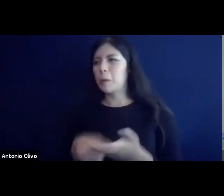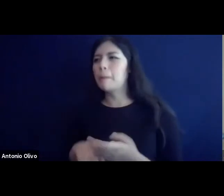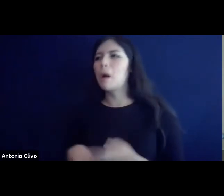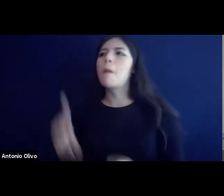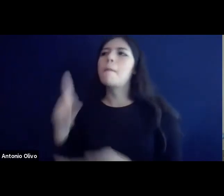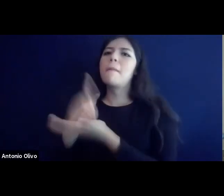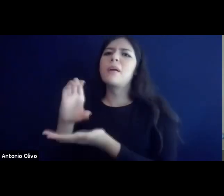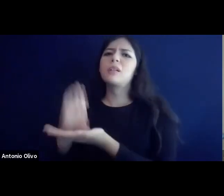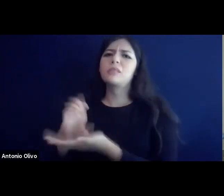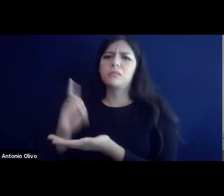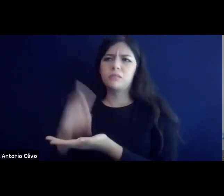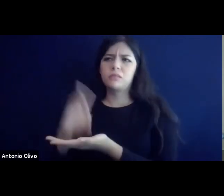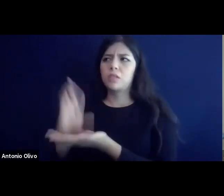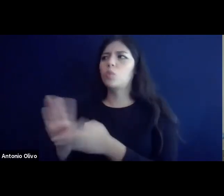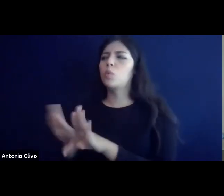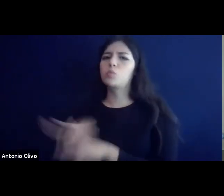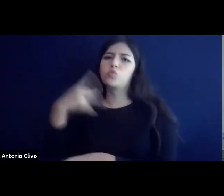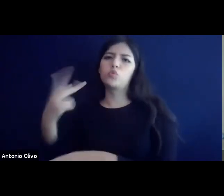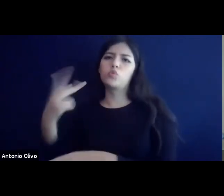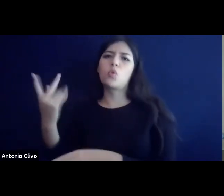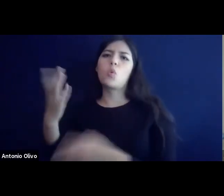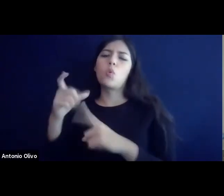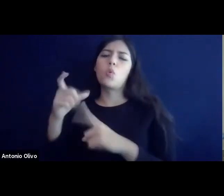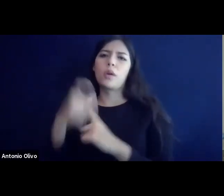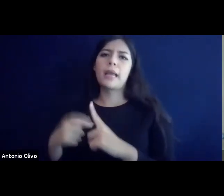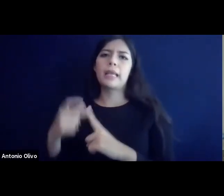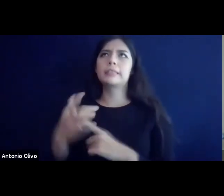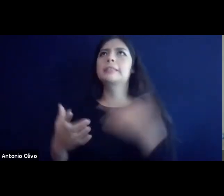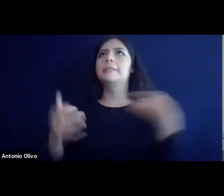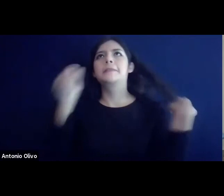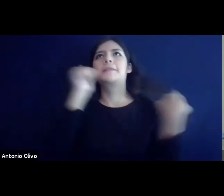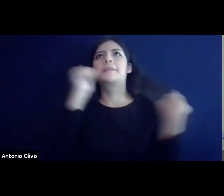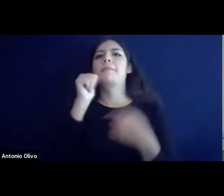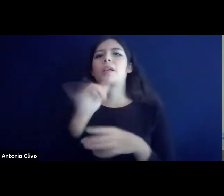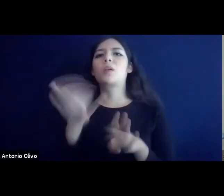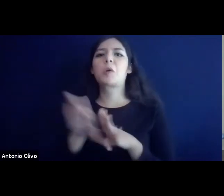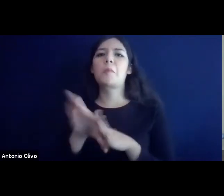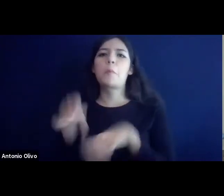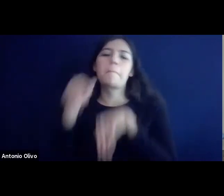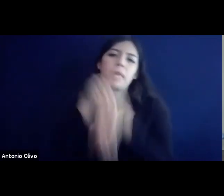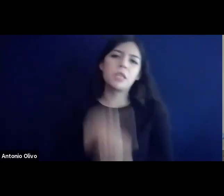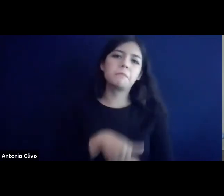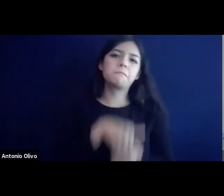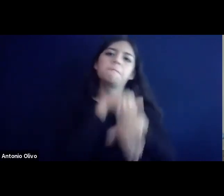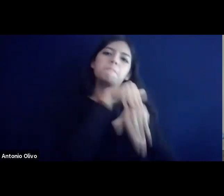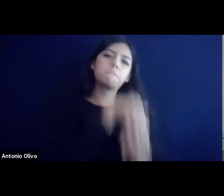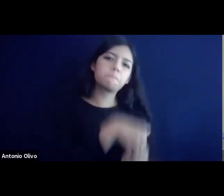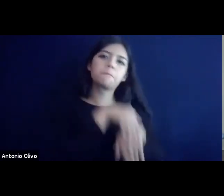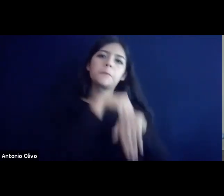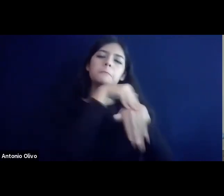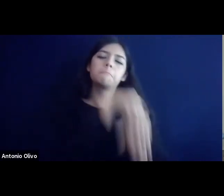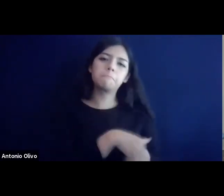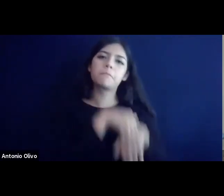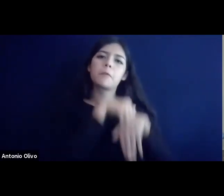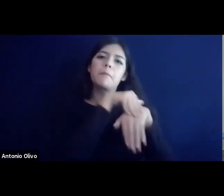dócil. ¿Por qué? Porque cuando tienes una discapacidad, el acto de inclusión o la misma necesidad de la